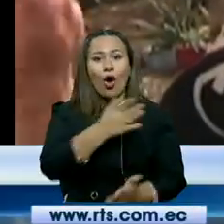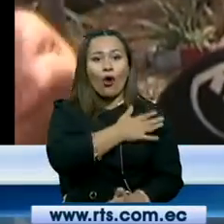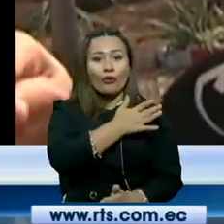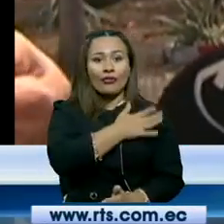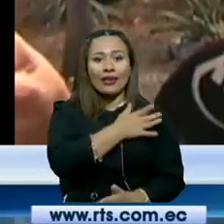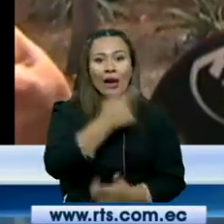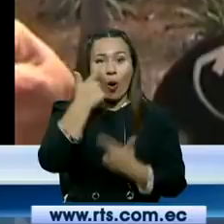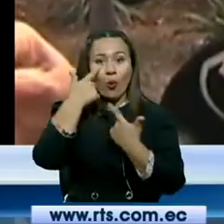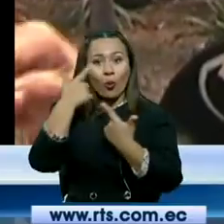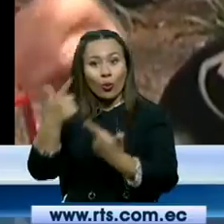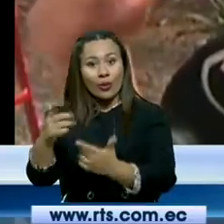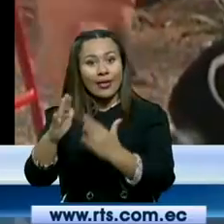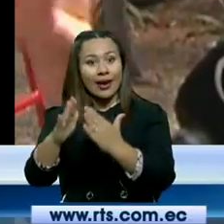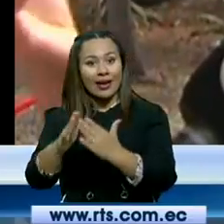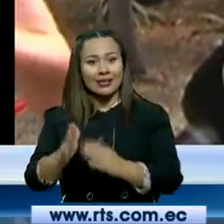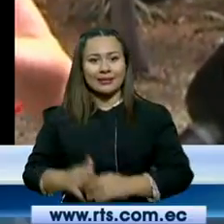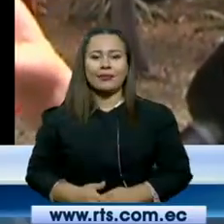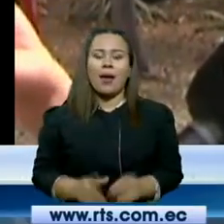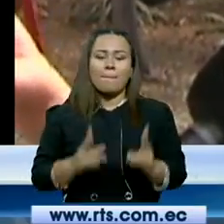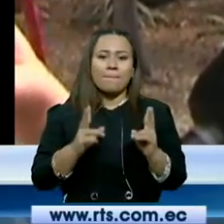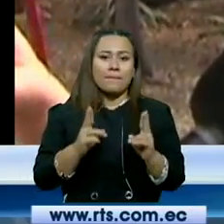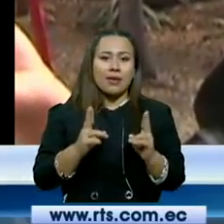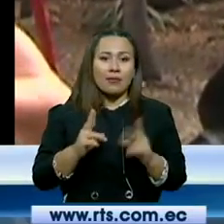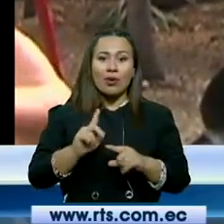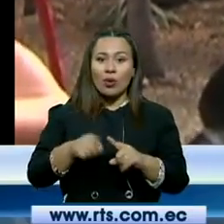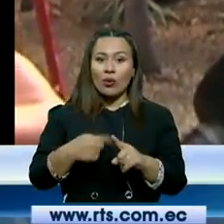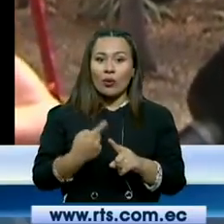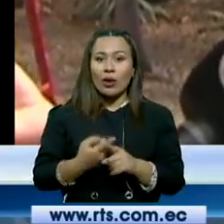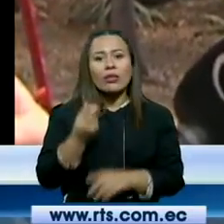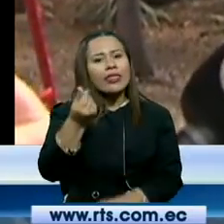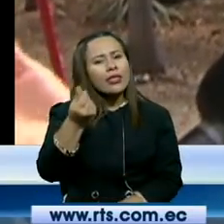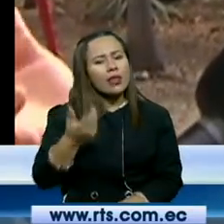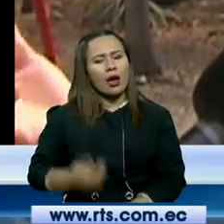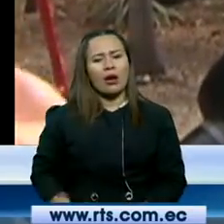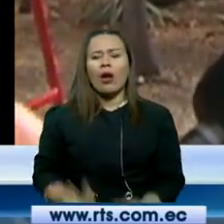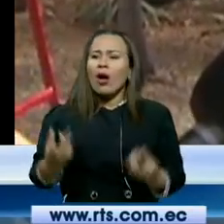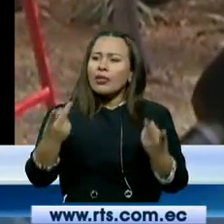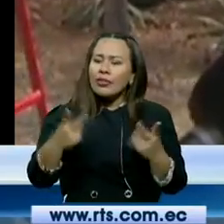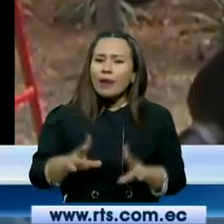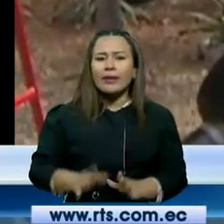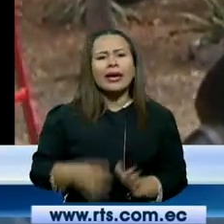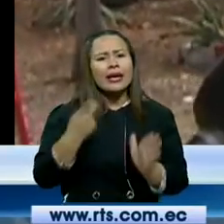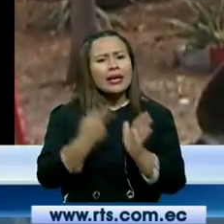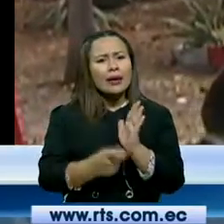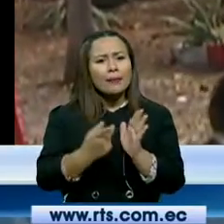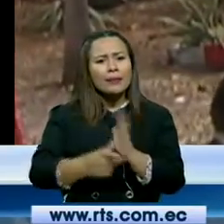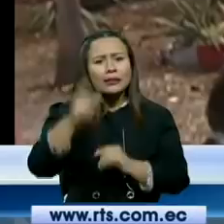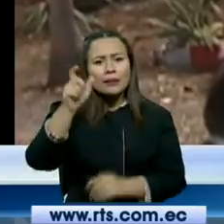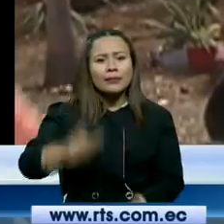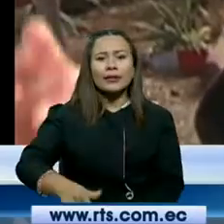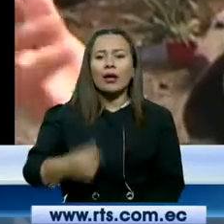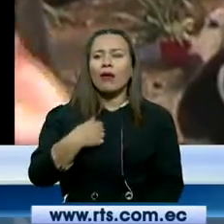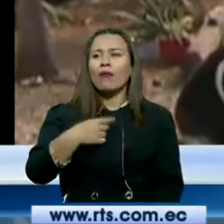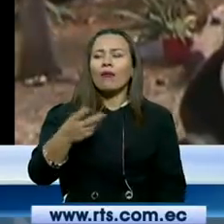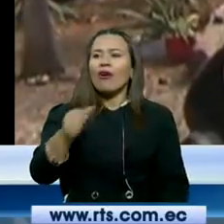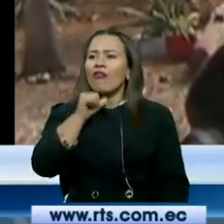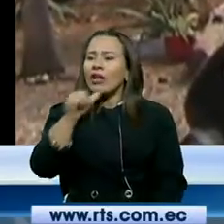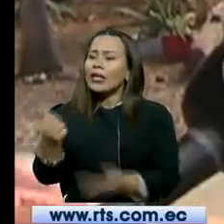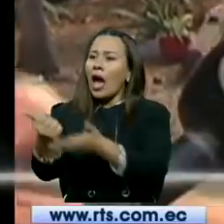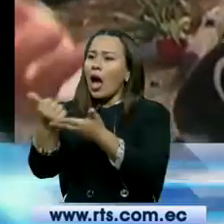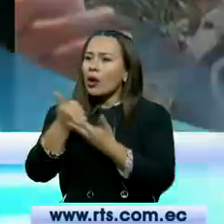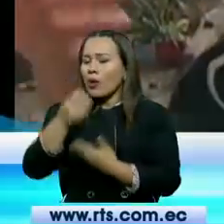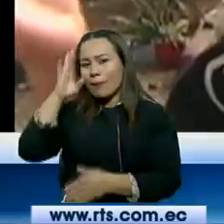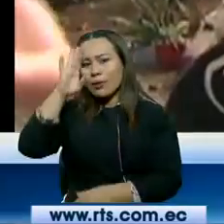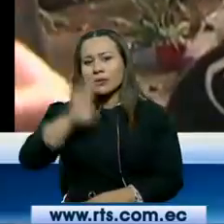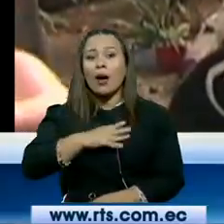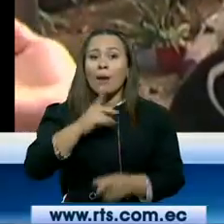le van a cuidar la casa de uno. Lo mismo cuando van a sacar plata. Yo digo que es que les pasa a la gente, a la ciudadanía, que no le pide la ayuda. Por